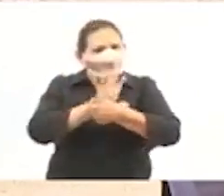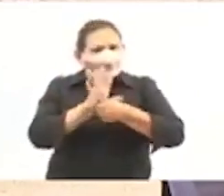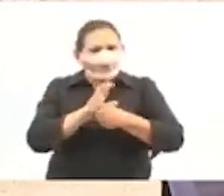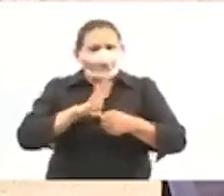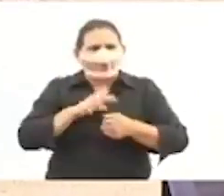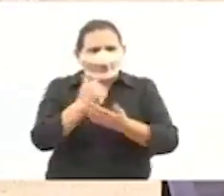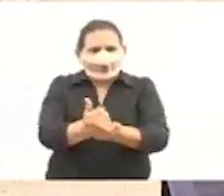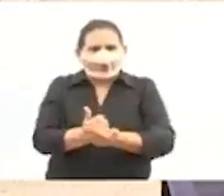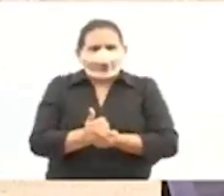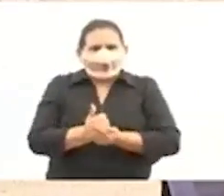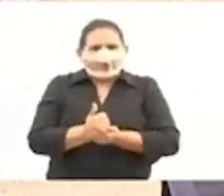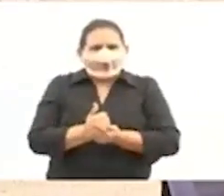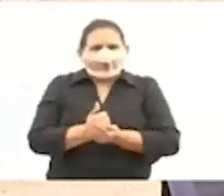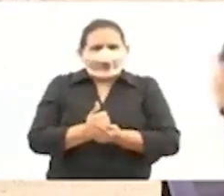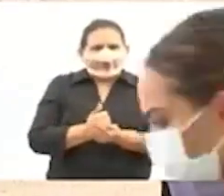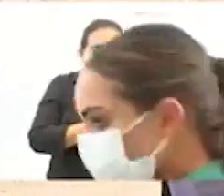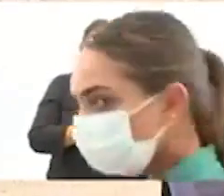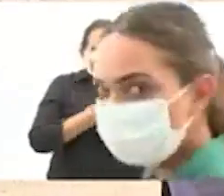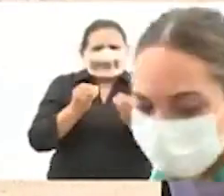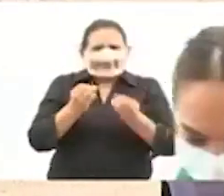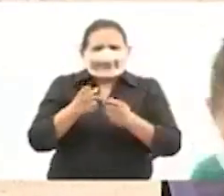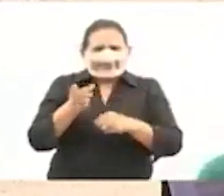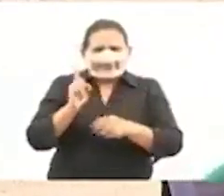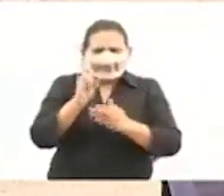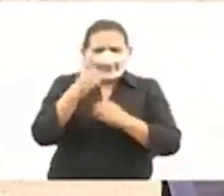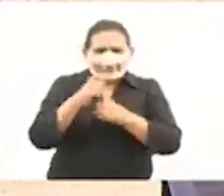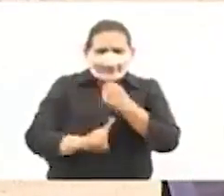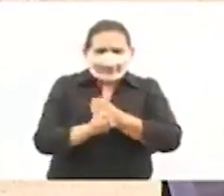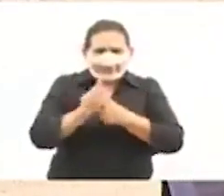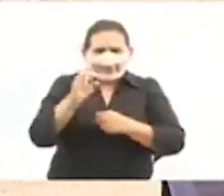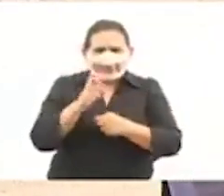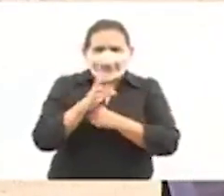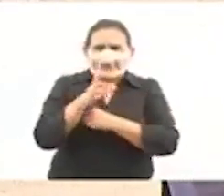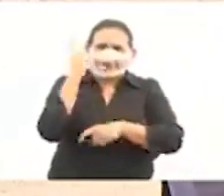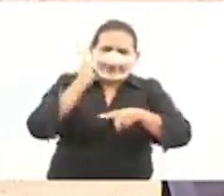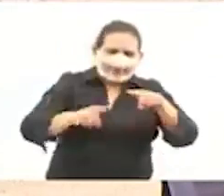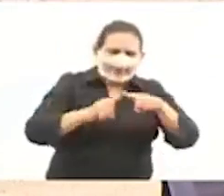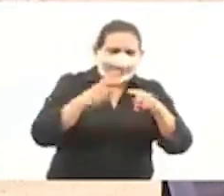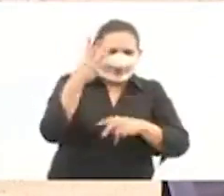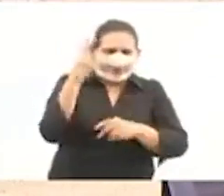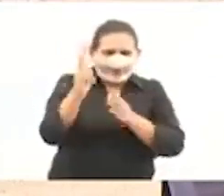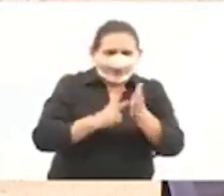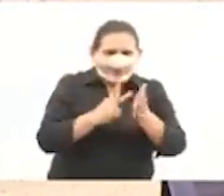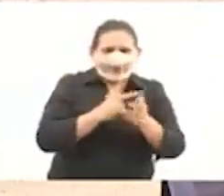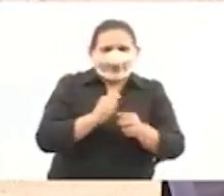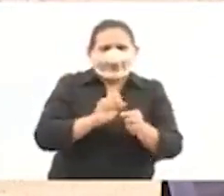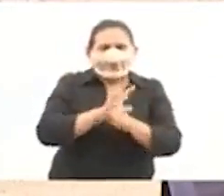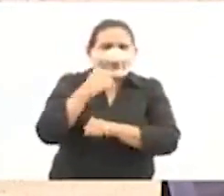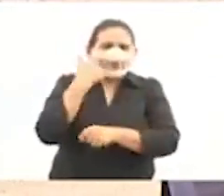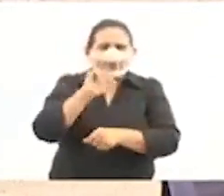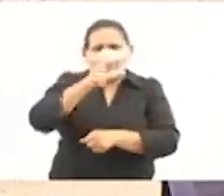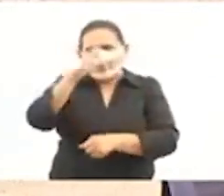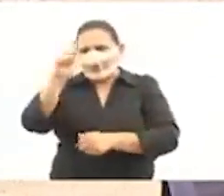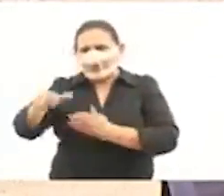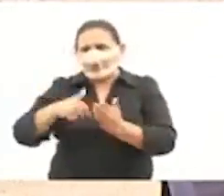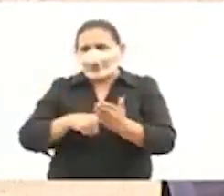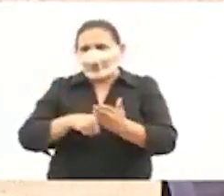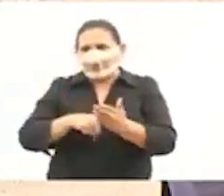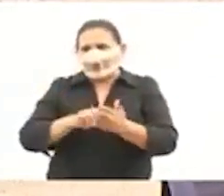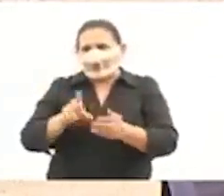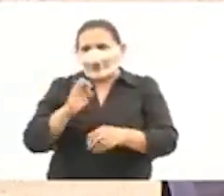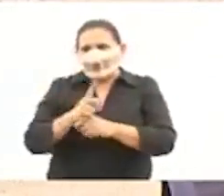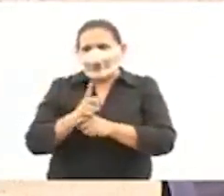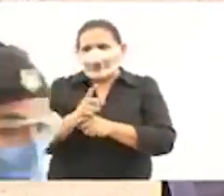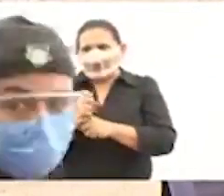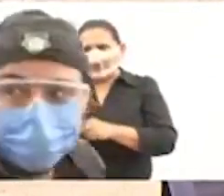en mucha reducción de delitos pero aquí en yucatán se redujo cuatro veces más que en cualquier otro lugar que en el promedio general del